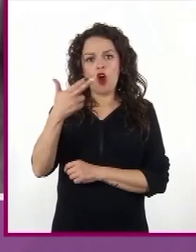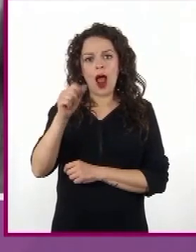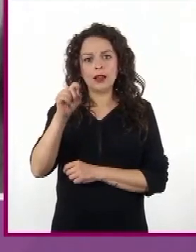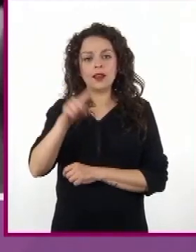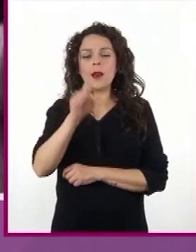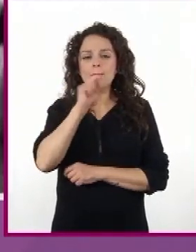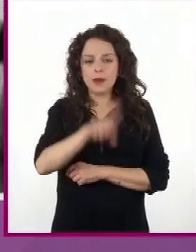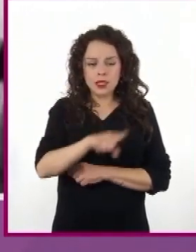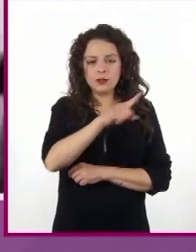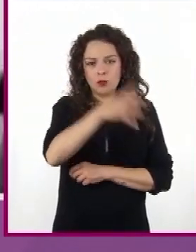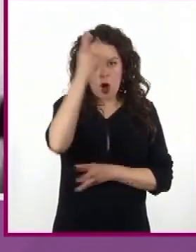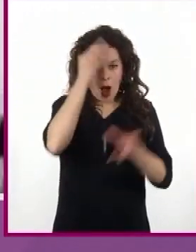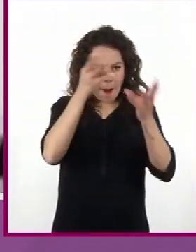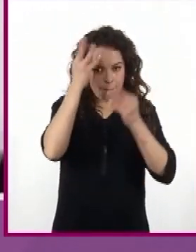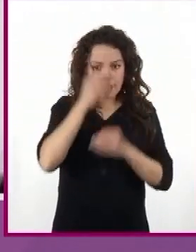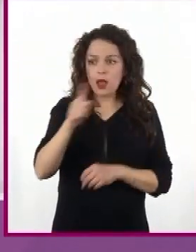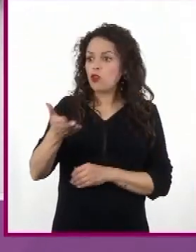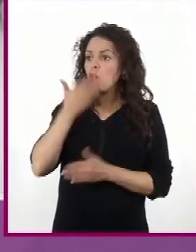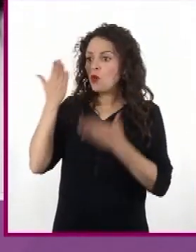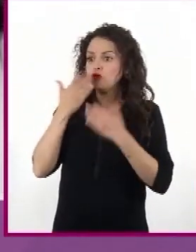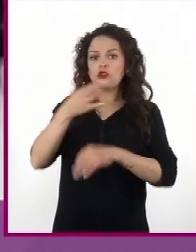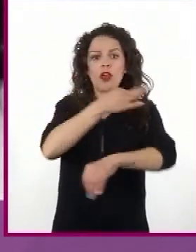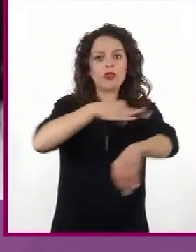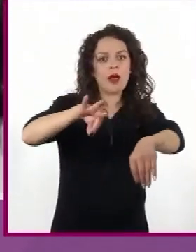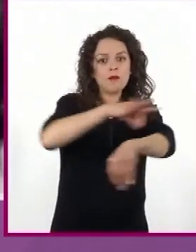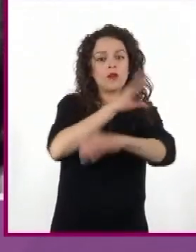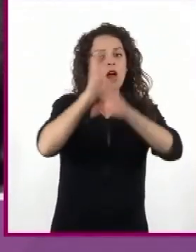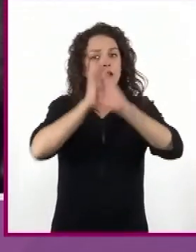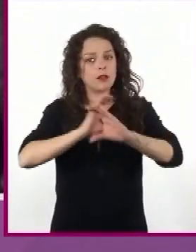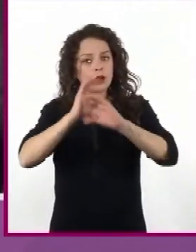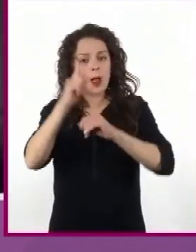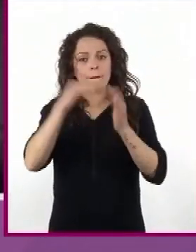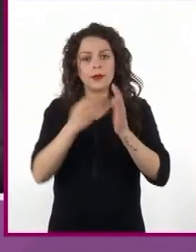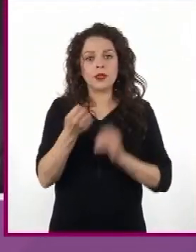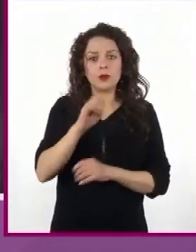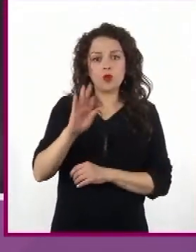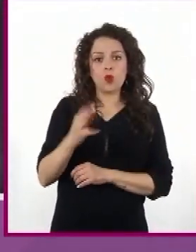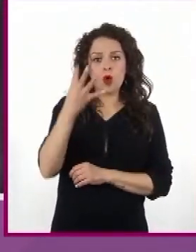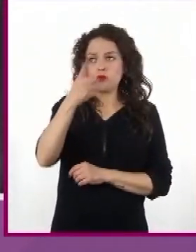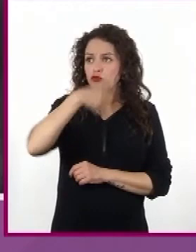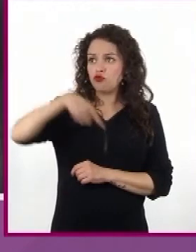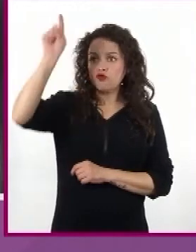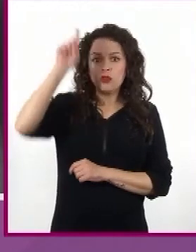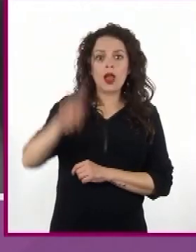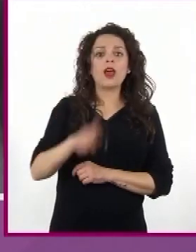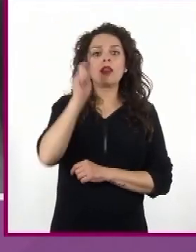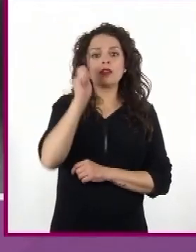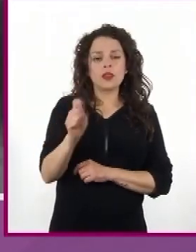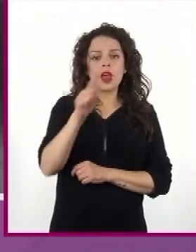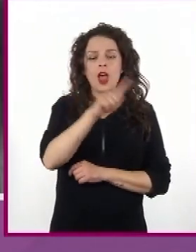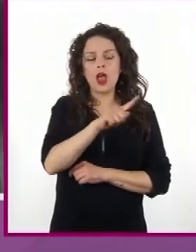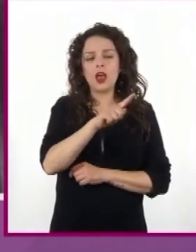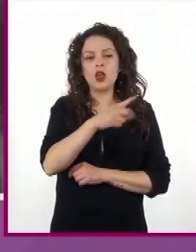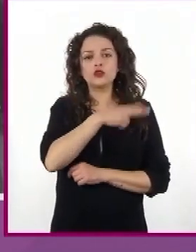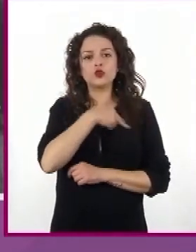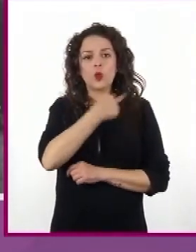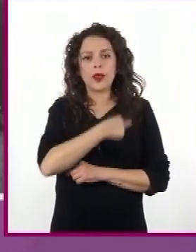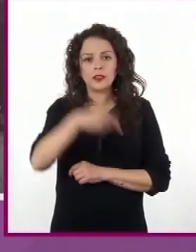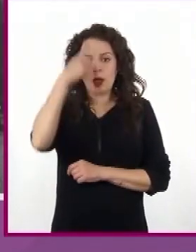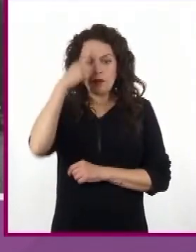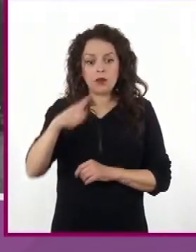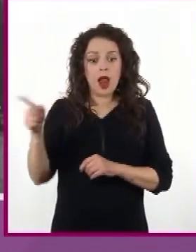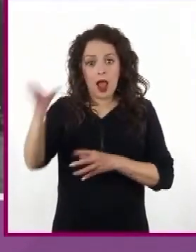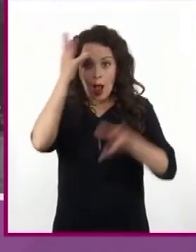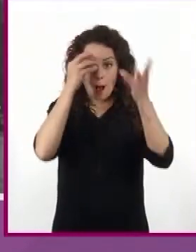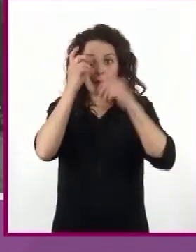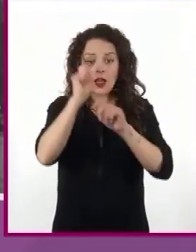y canto. En 1948 viajó a Zúrich, Suiza, para estudiar dirección de orquesta.